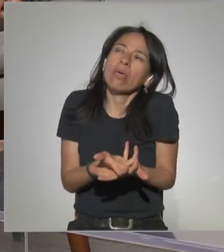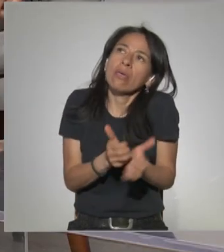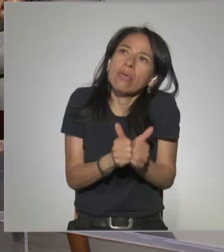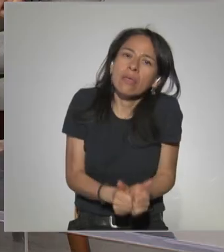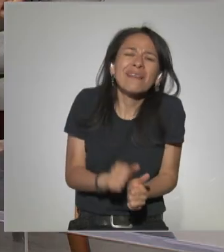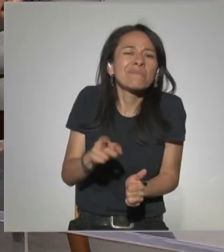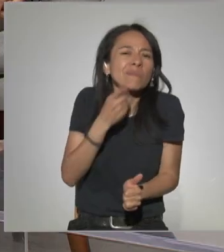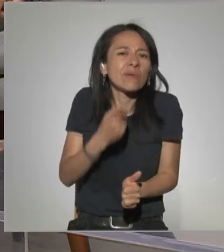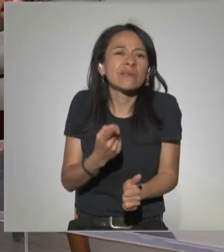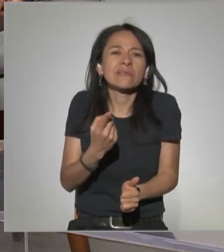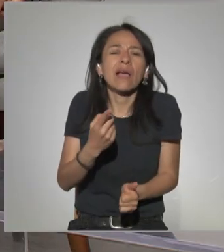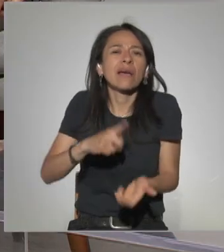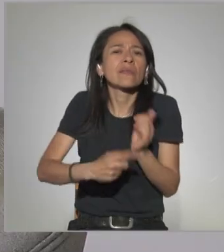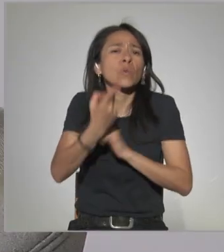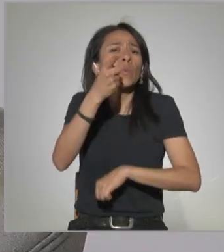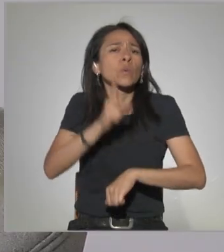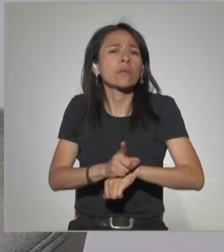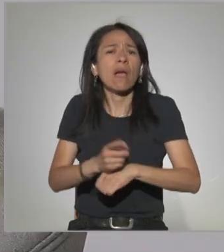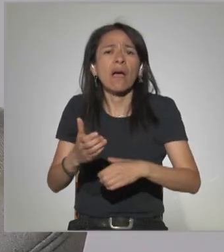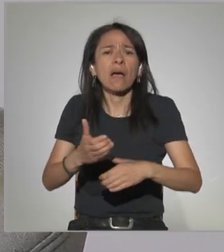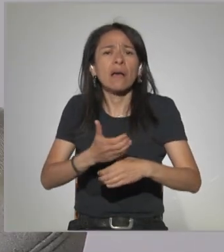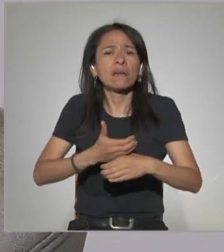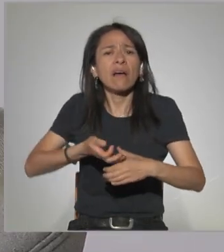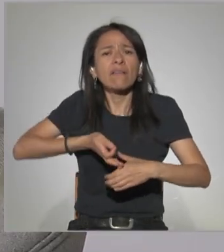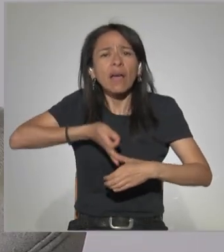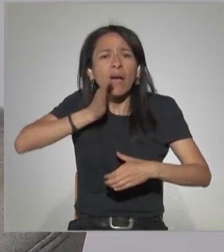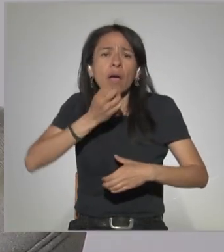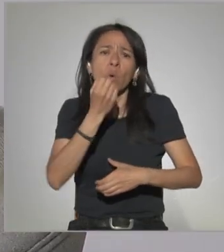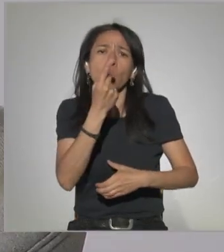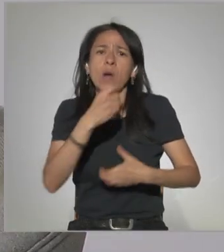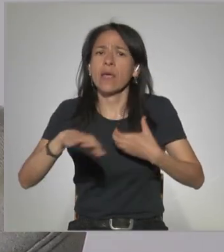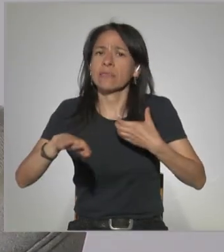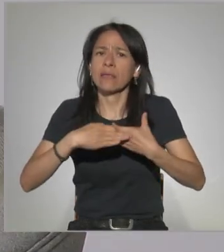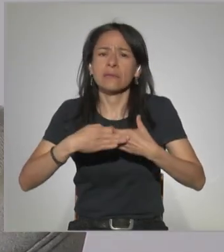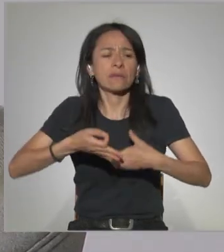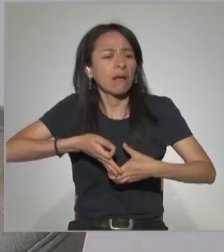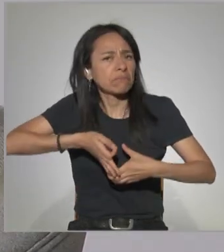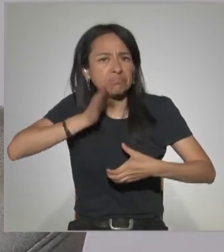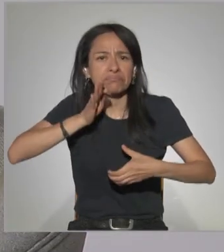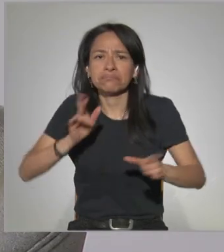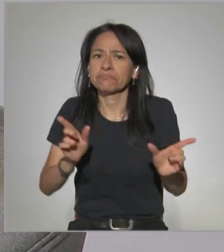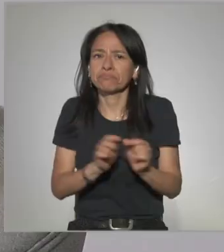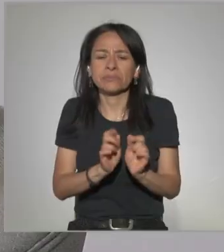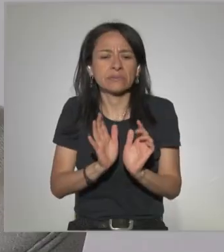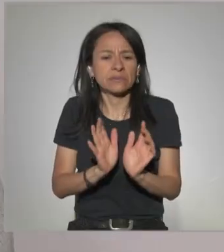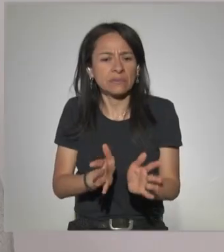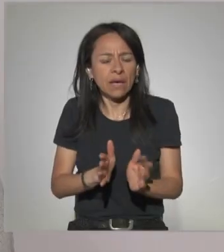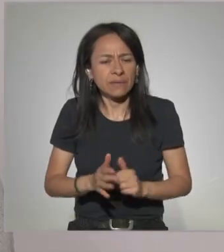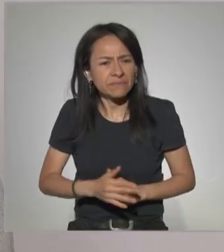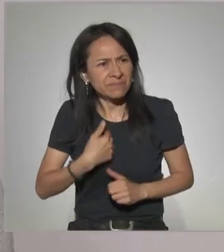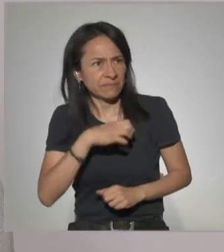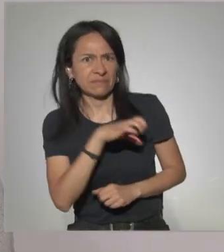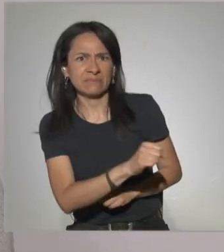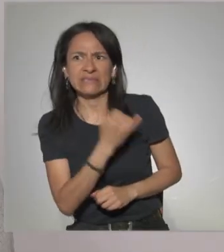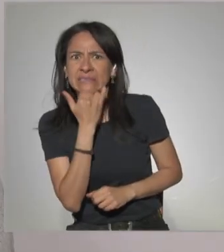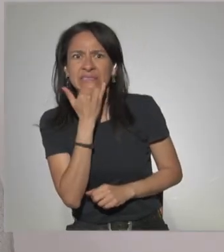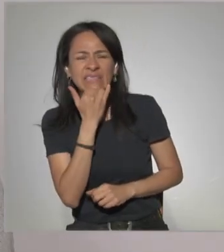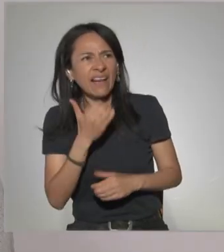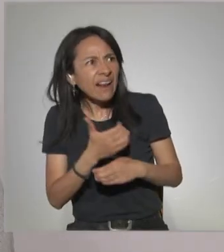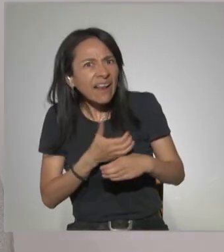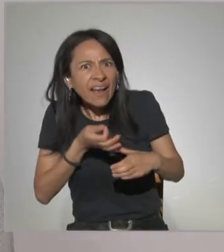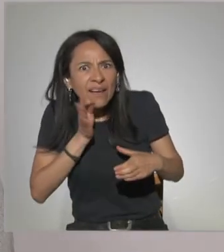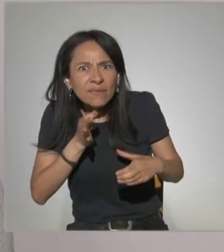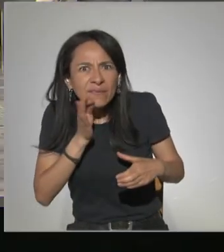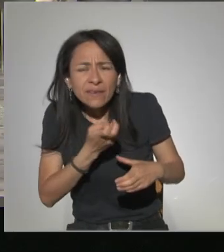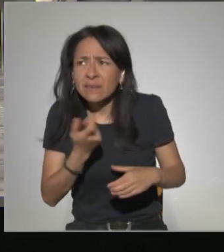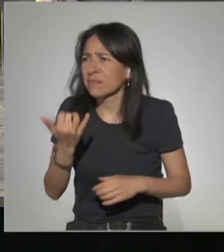taza al día y que ya se siente más tranquilo. Entonces, justo también que es como uno de los cambios. Yo necesito preguntar si con el café. No, yo no